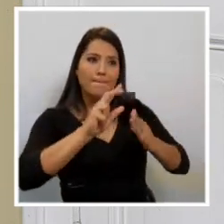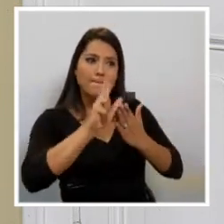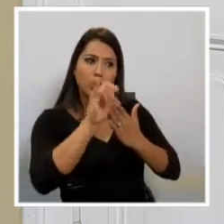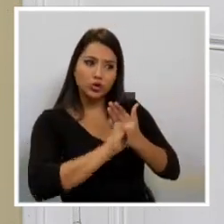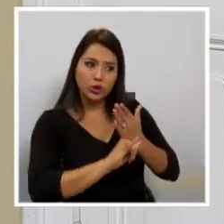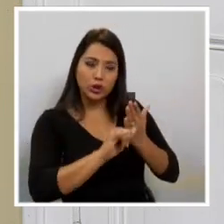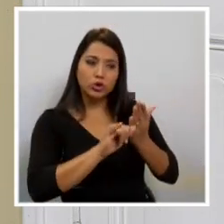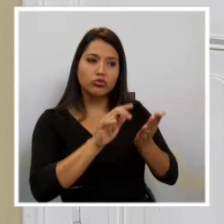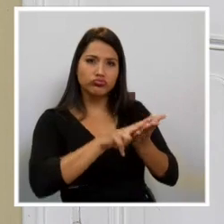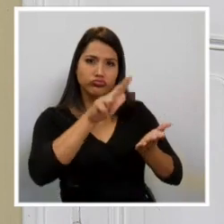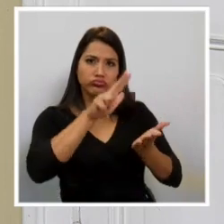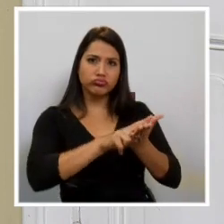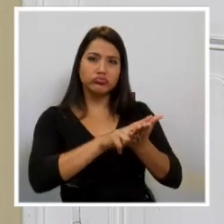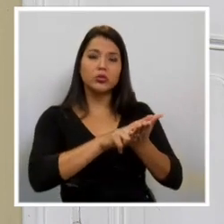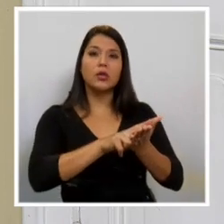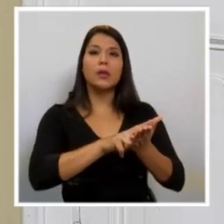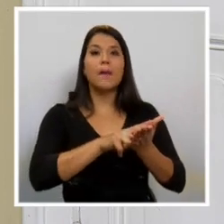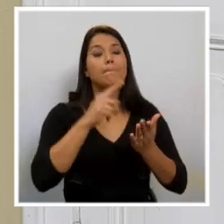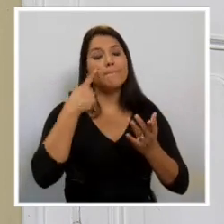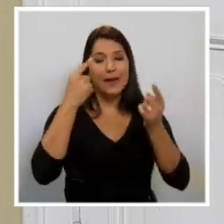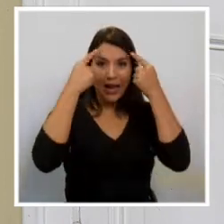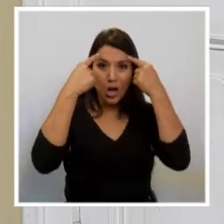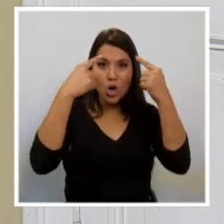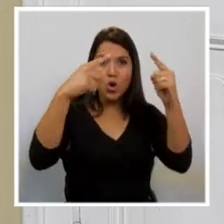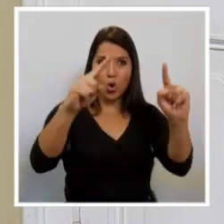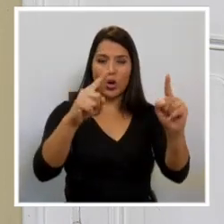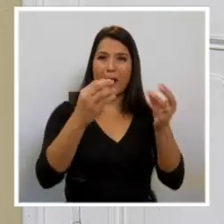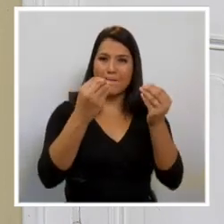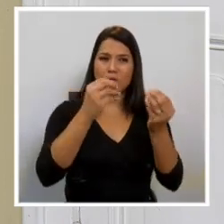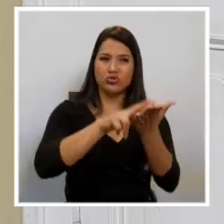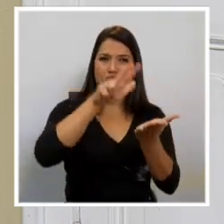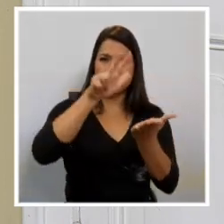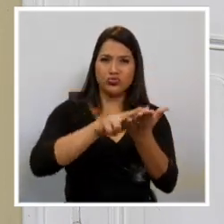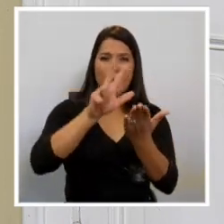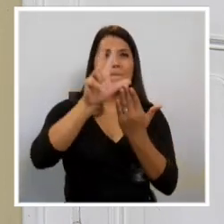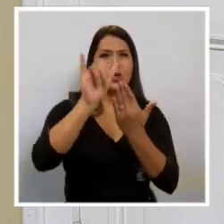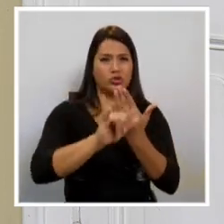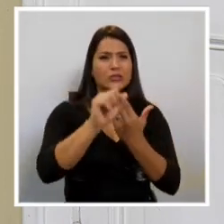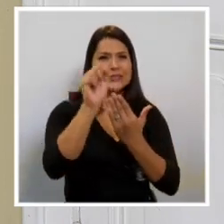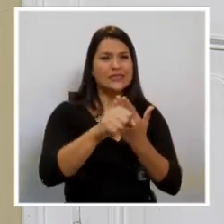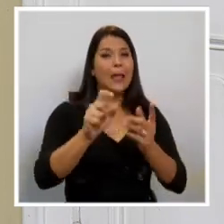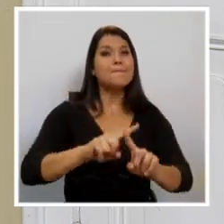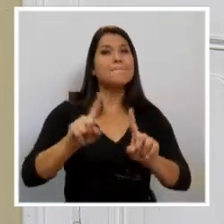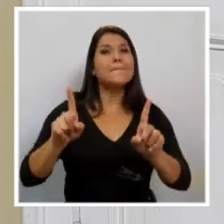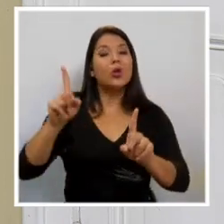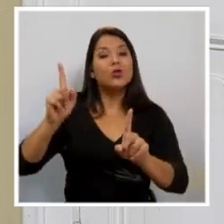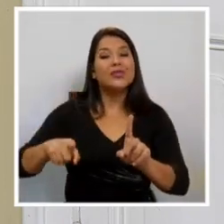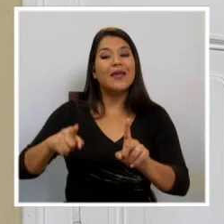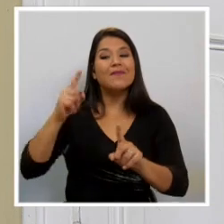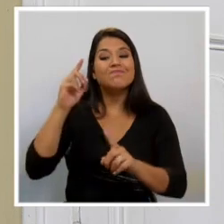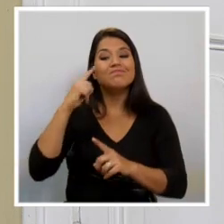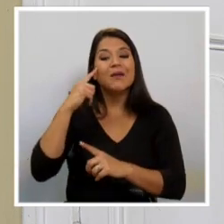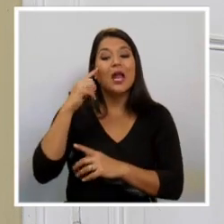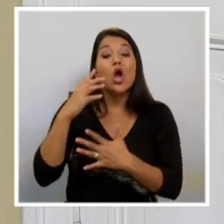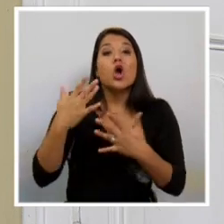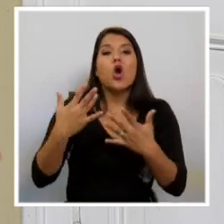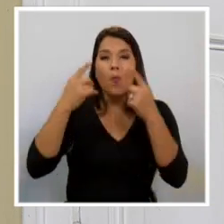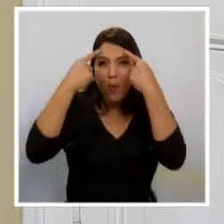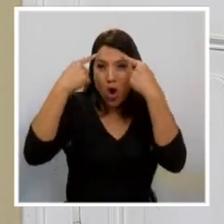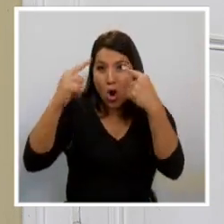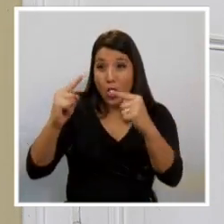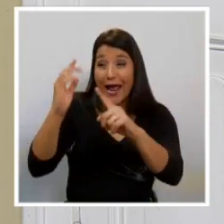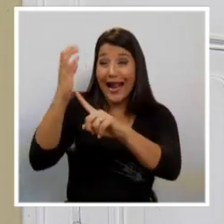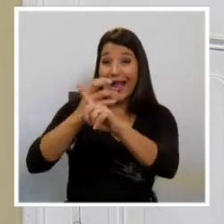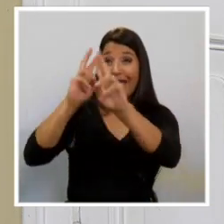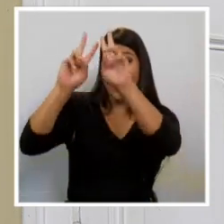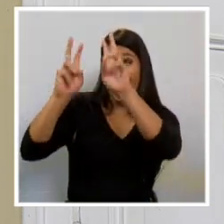para lograr entonces numéricamente una aprobación importante de proyectos, sino cómo lograr que esa agenda de proyectos cada